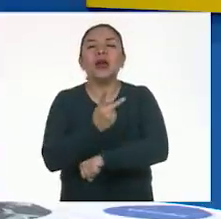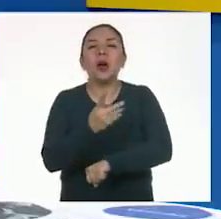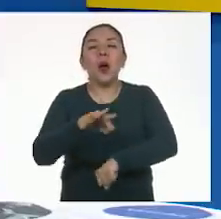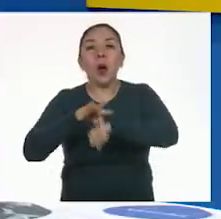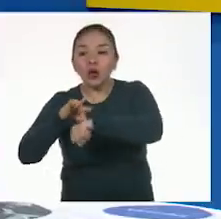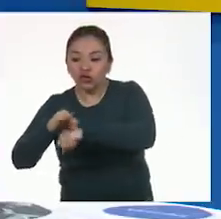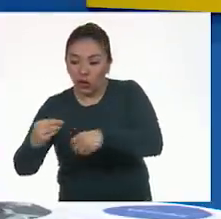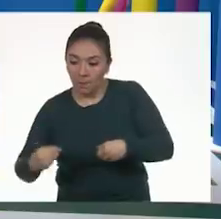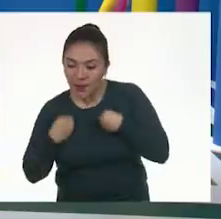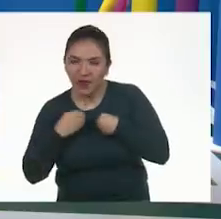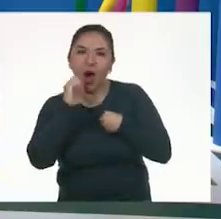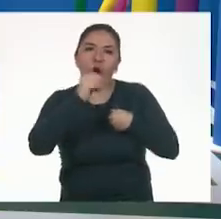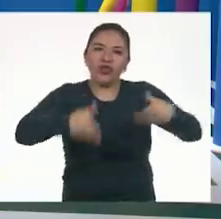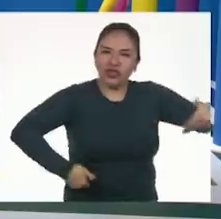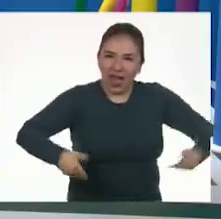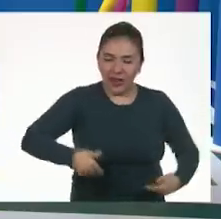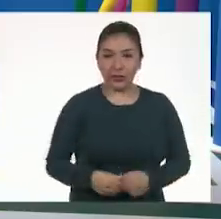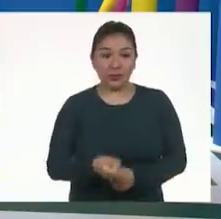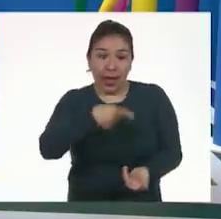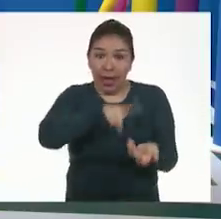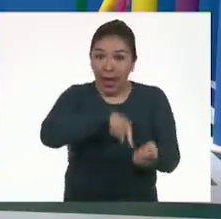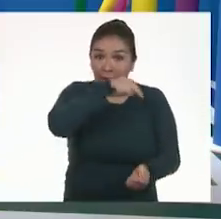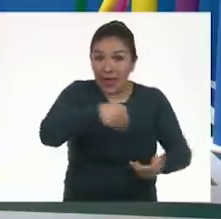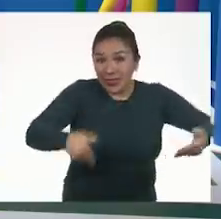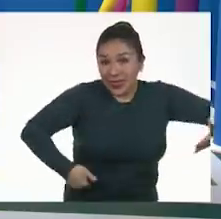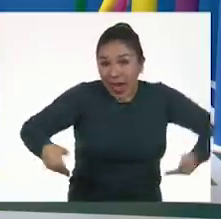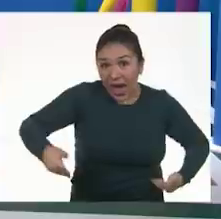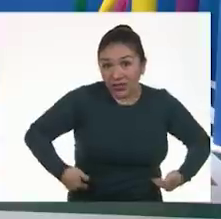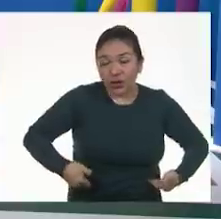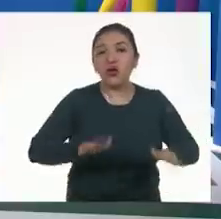real. Ok. En la obra trágica,